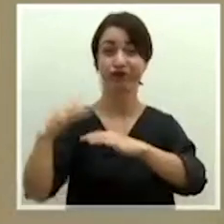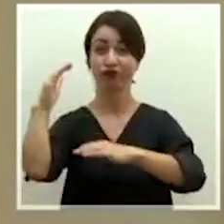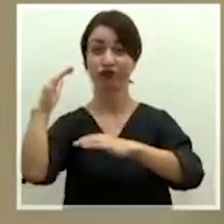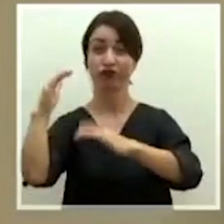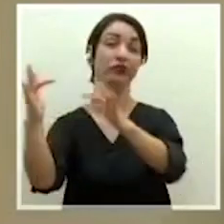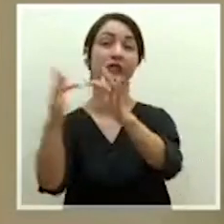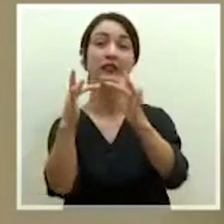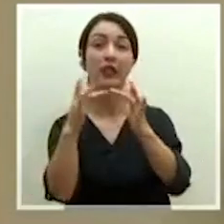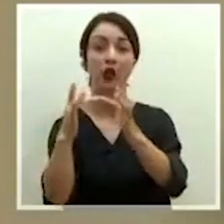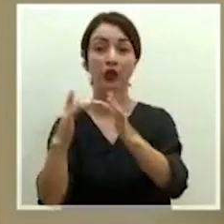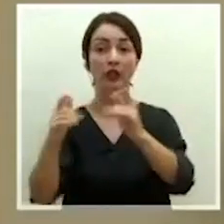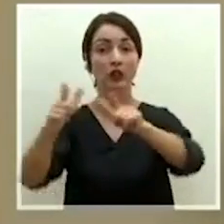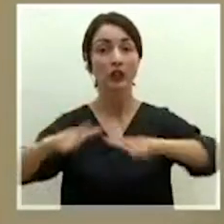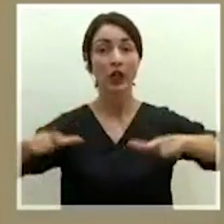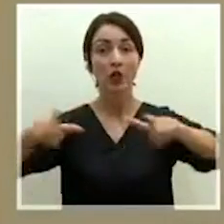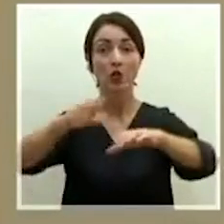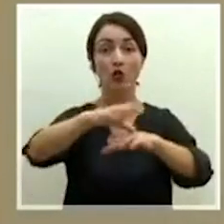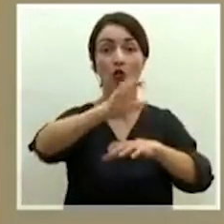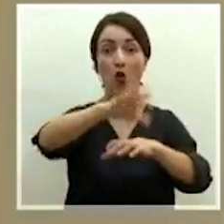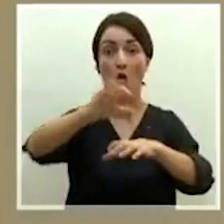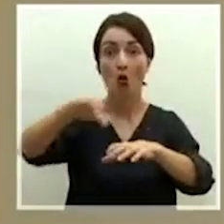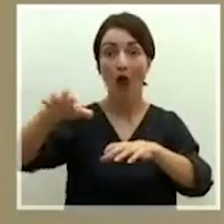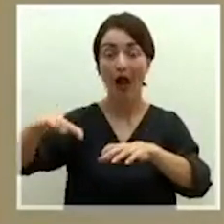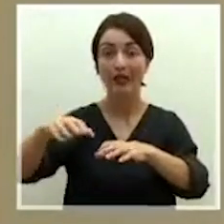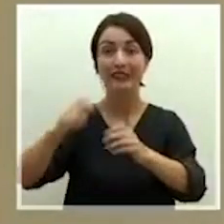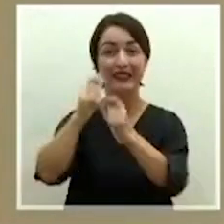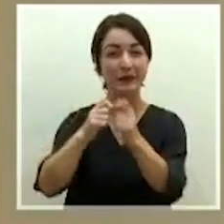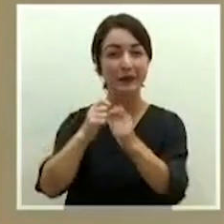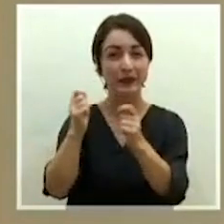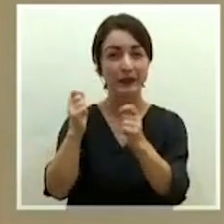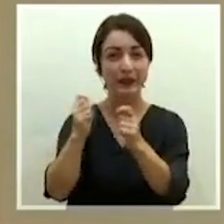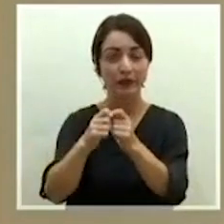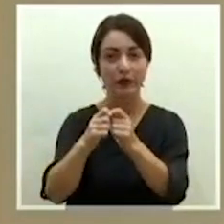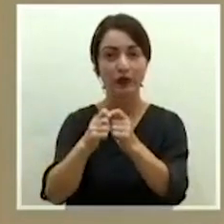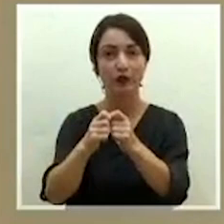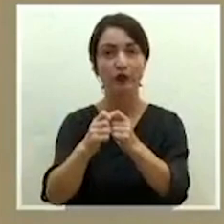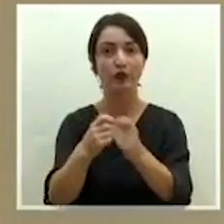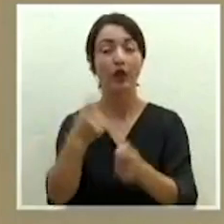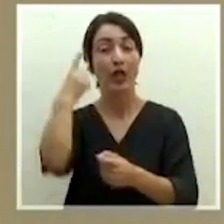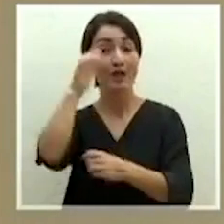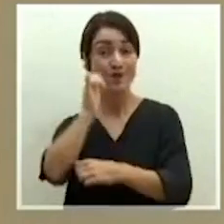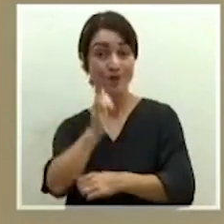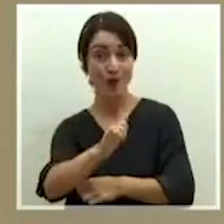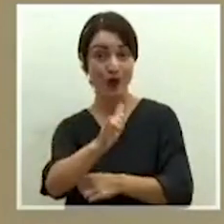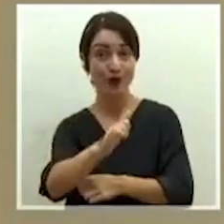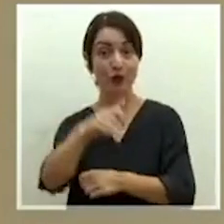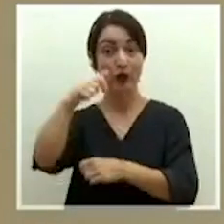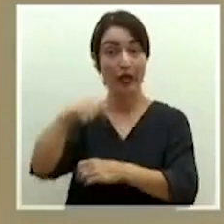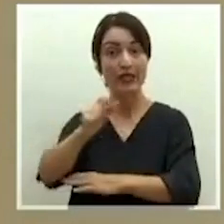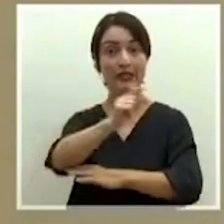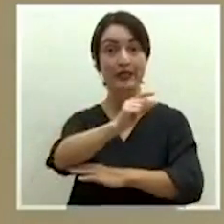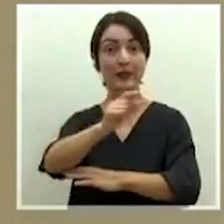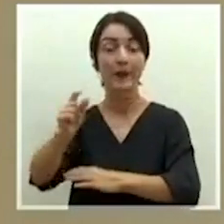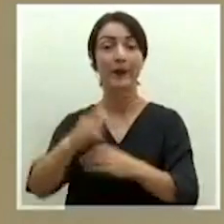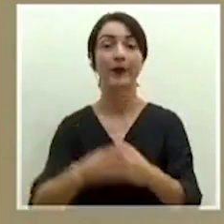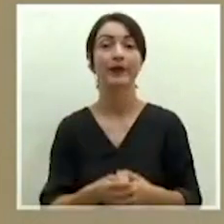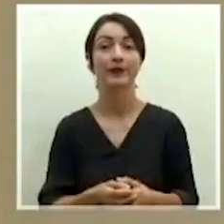en algunos cantones y algunos distritos específicos, y por eso desde esta semana se